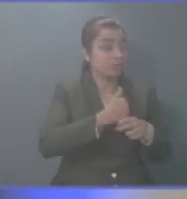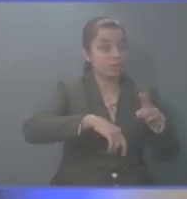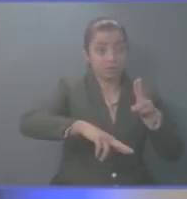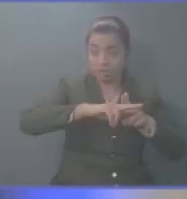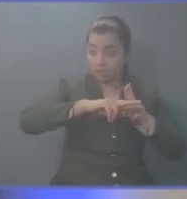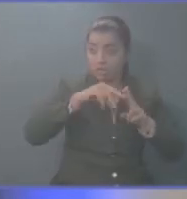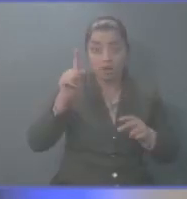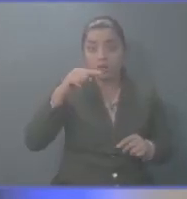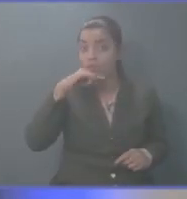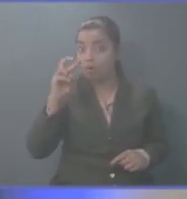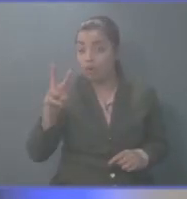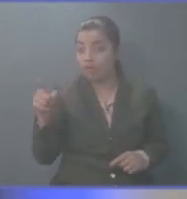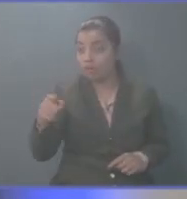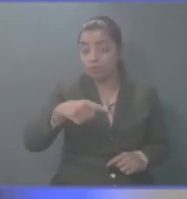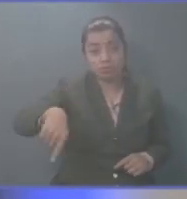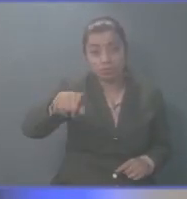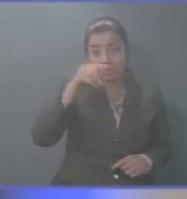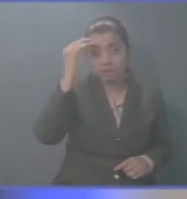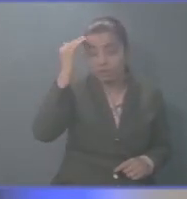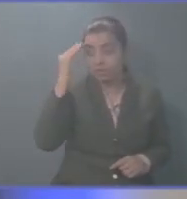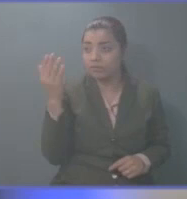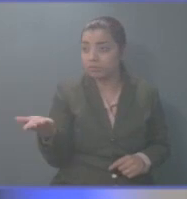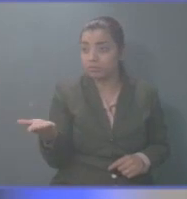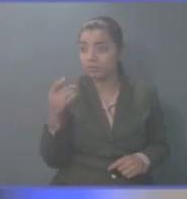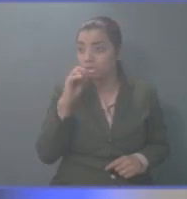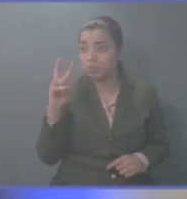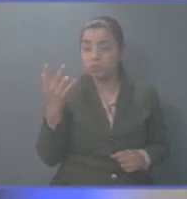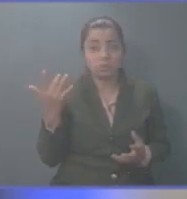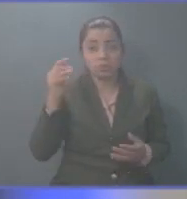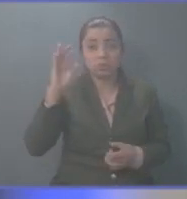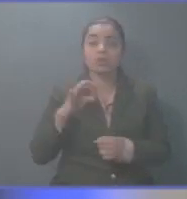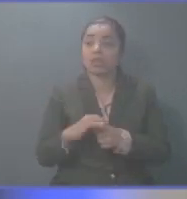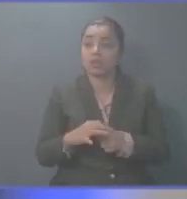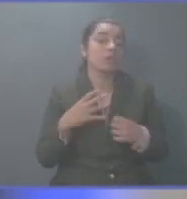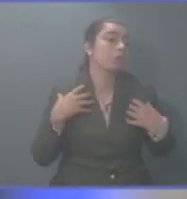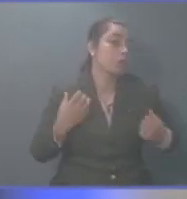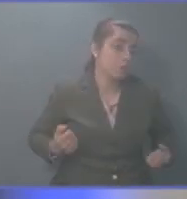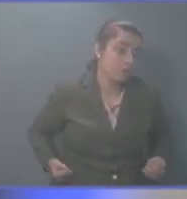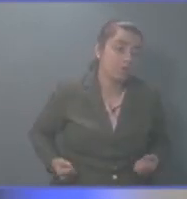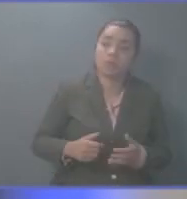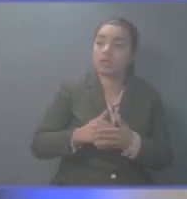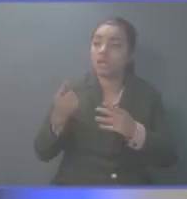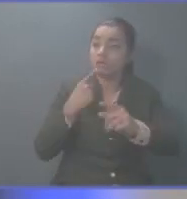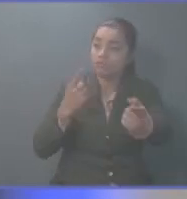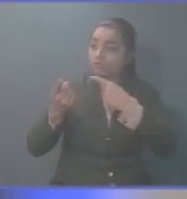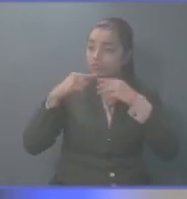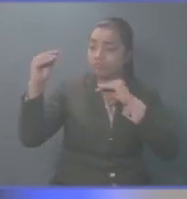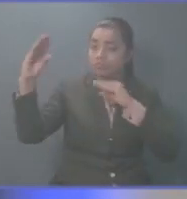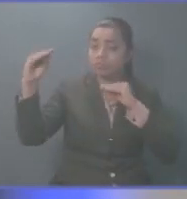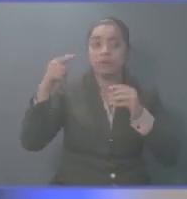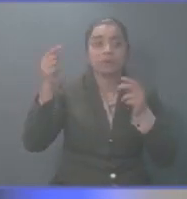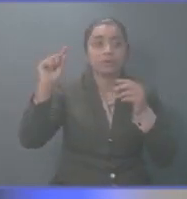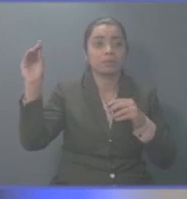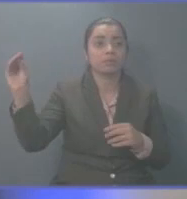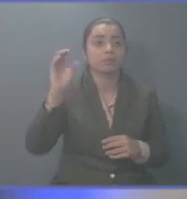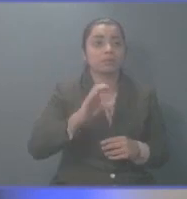votos del FMLN, y ustedes lo saben, le autorizamos que el gobierno comenzara a negociar el contrato de préstamo con